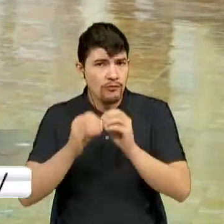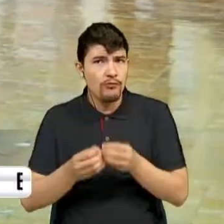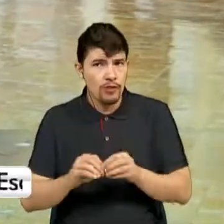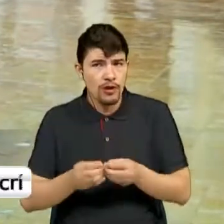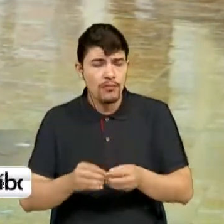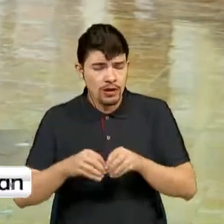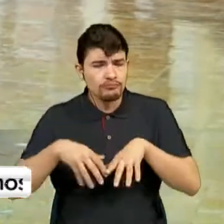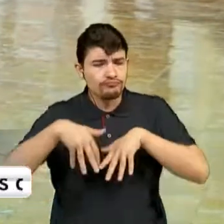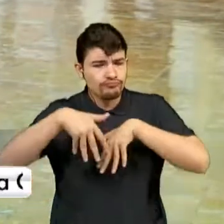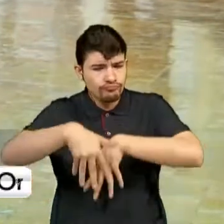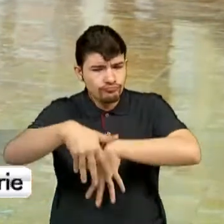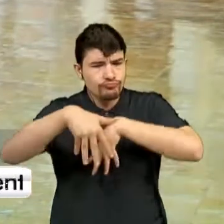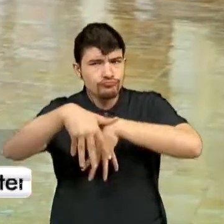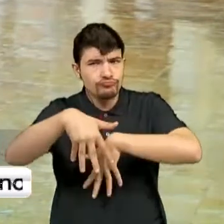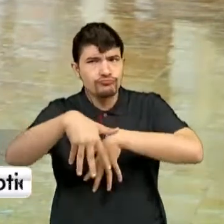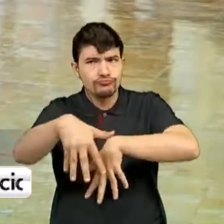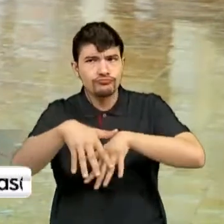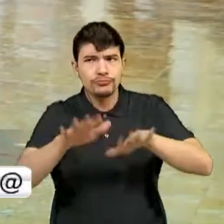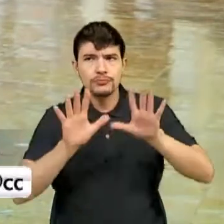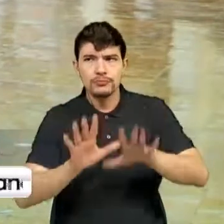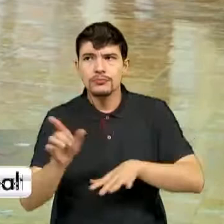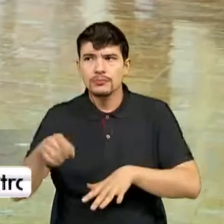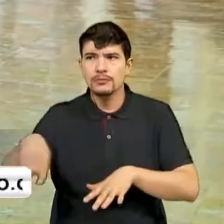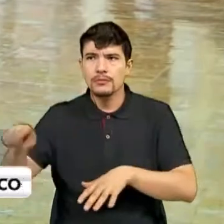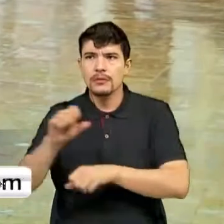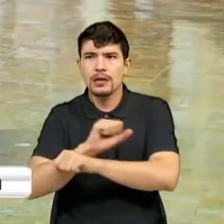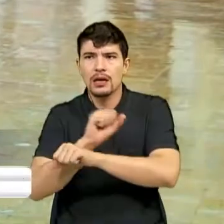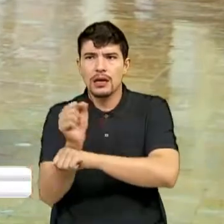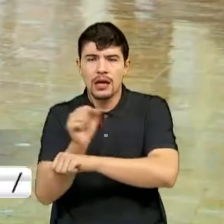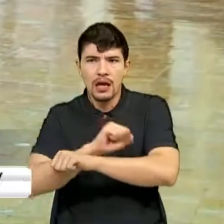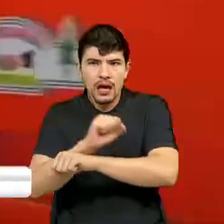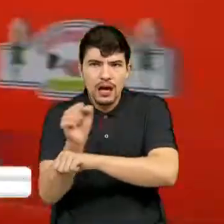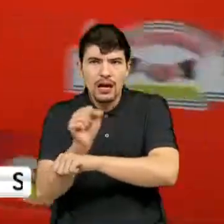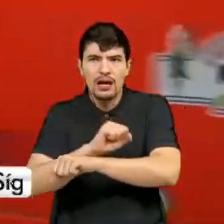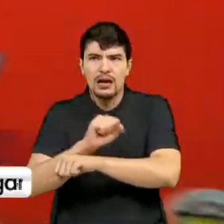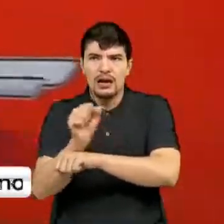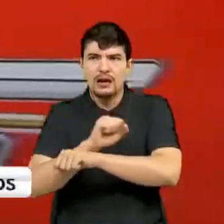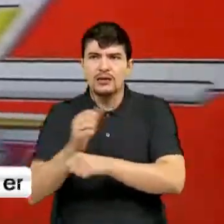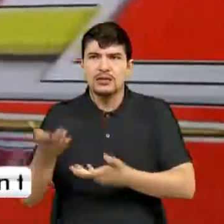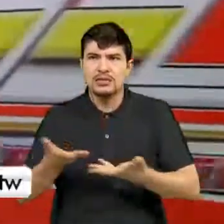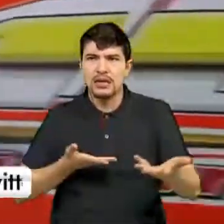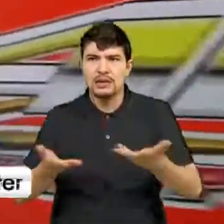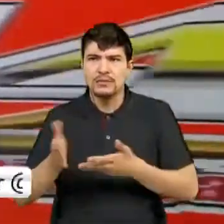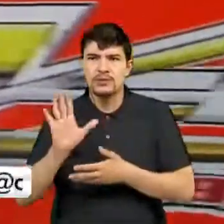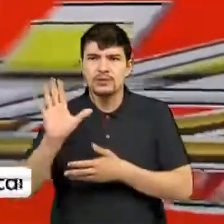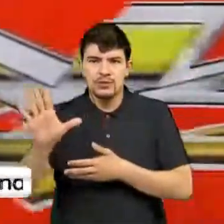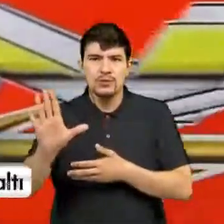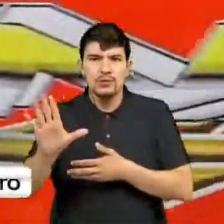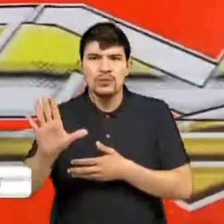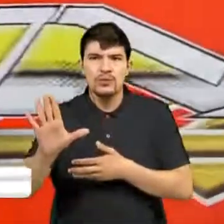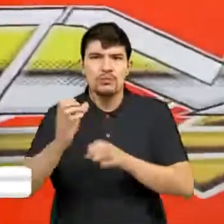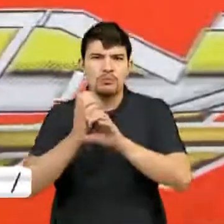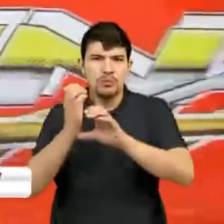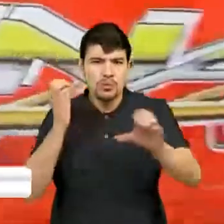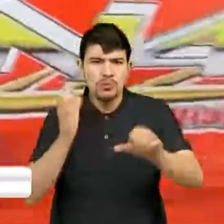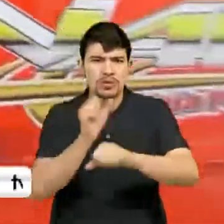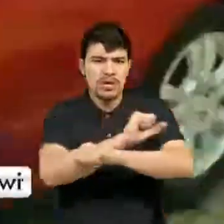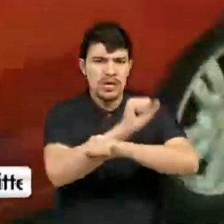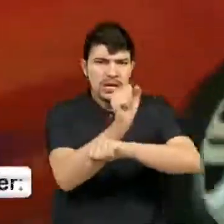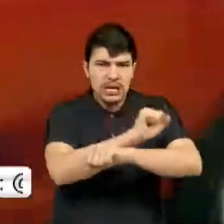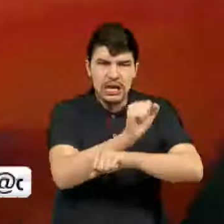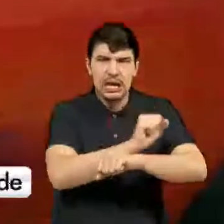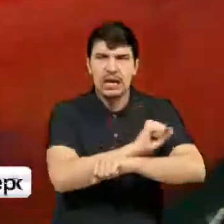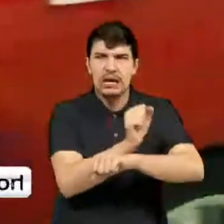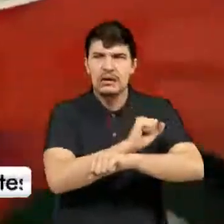manera pacífica, lo han hecho desplazándose con vehículos del servicio público, en buses, en carros particulares,